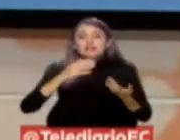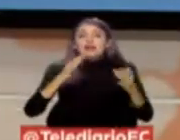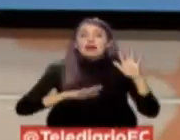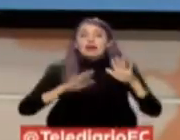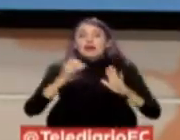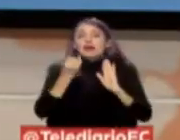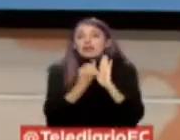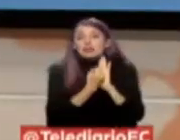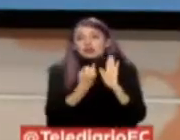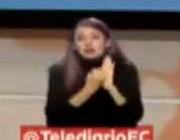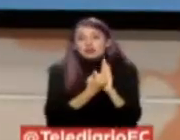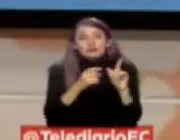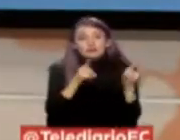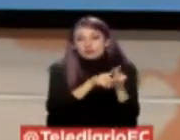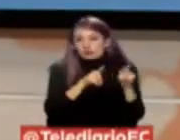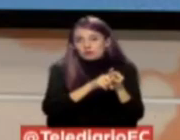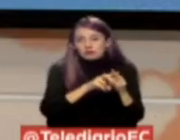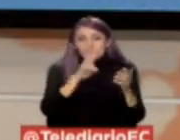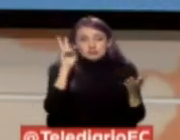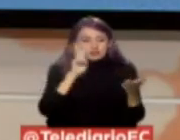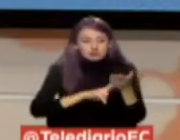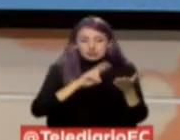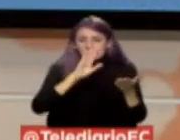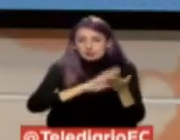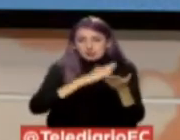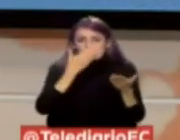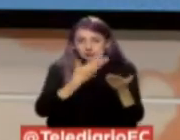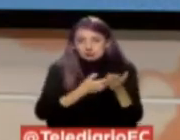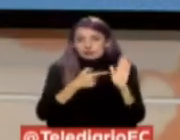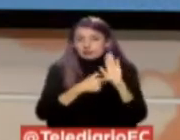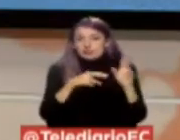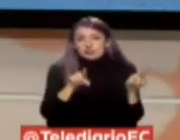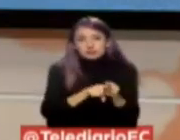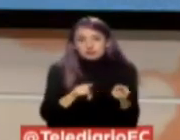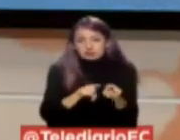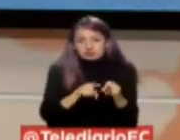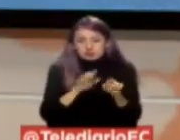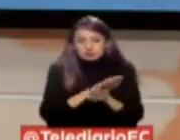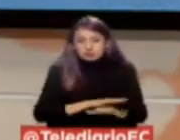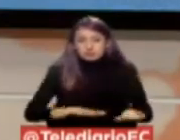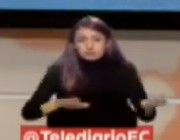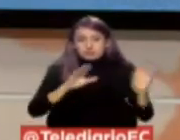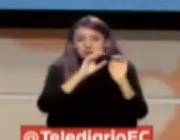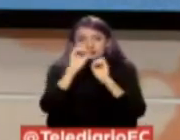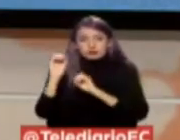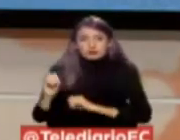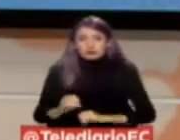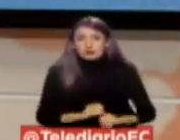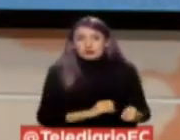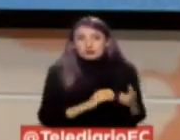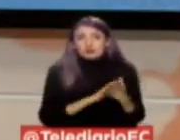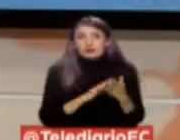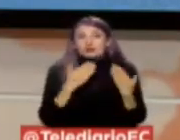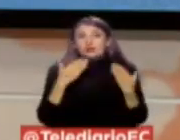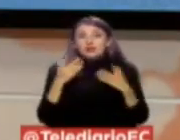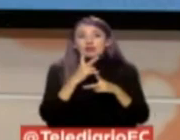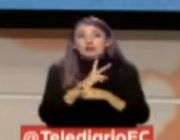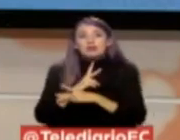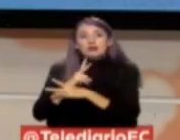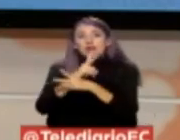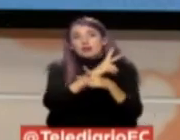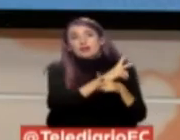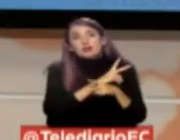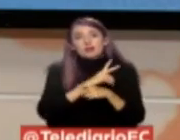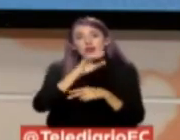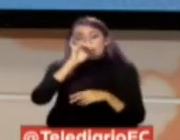lo que pedimos es el mismo pasaporte, porque también en ese momento hubo quejas de algunas organizaciones que tienen todo el derecho, pero nosotros tenemos que preservar que no pase lo que